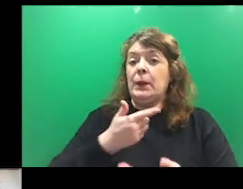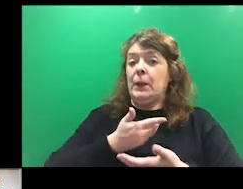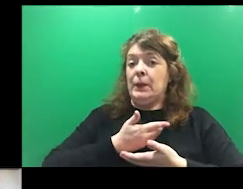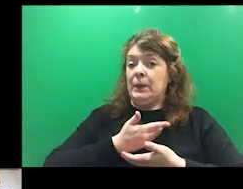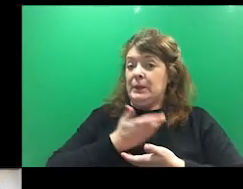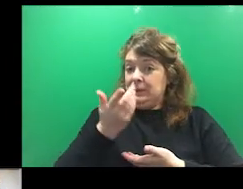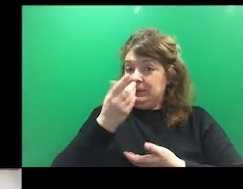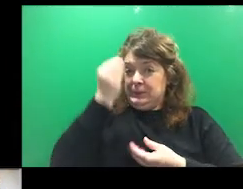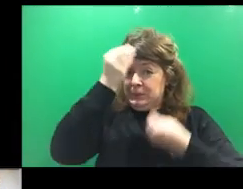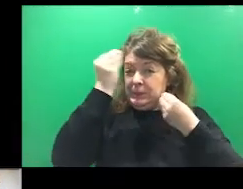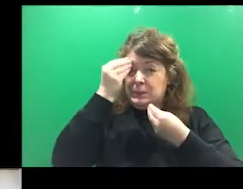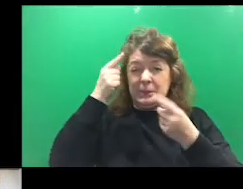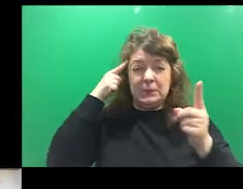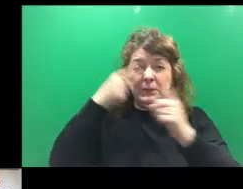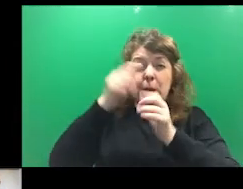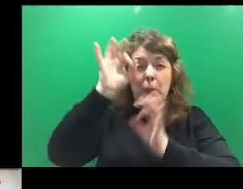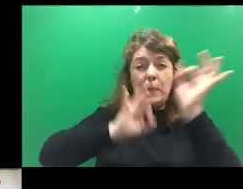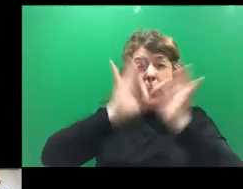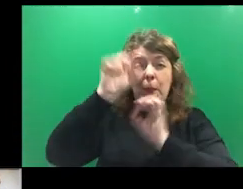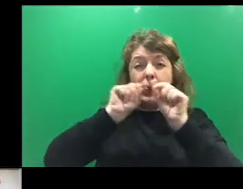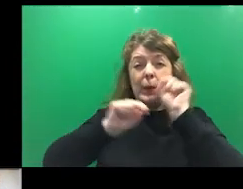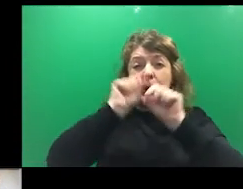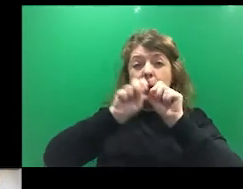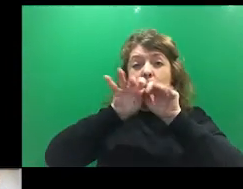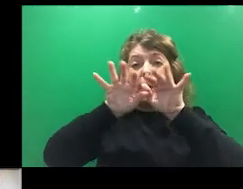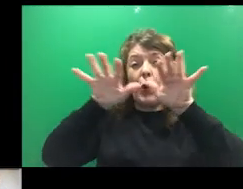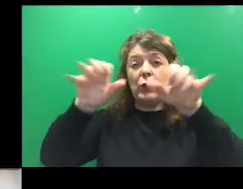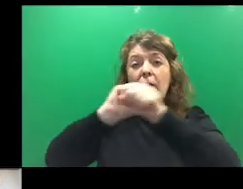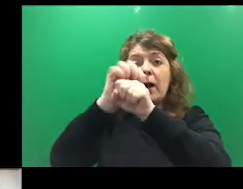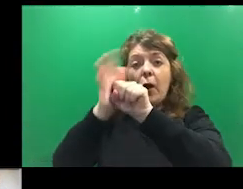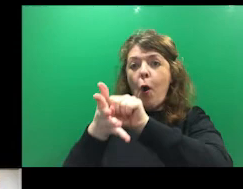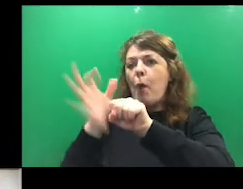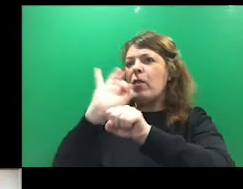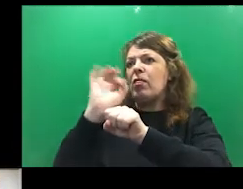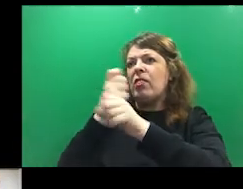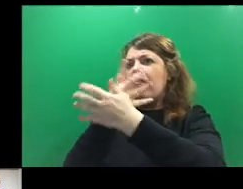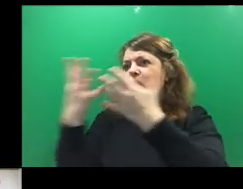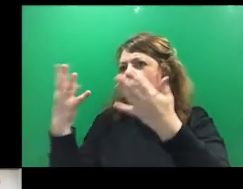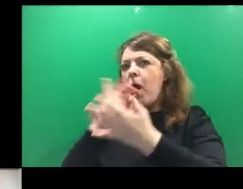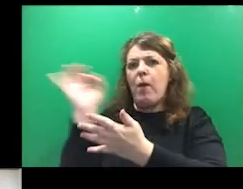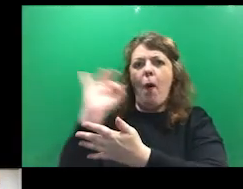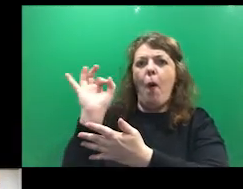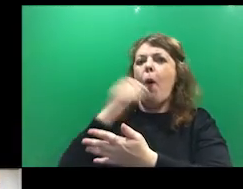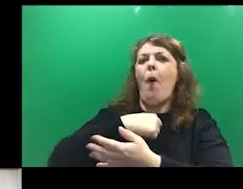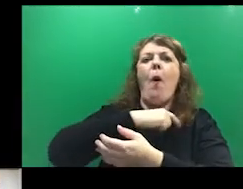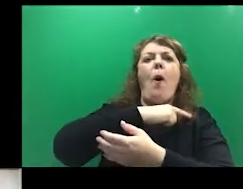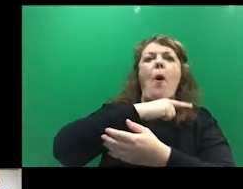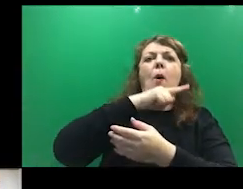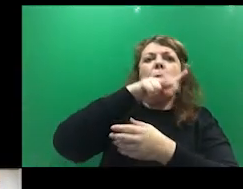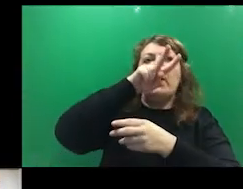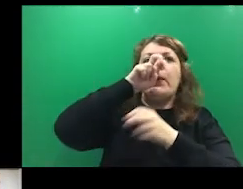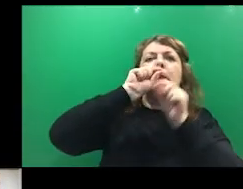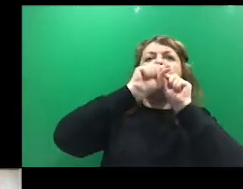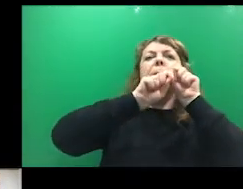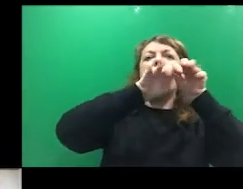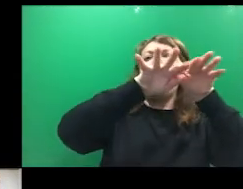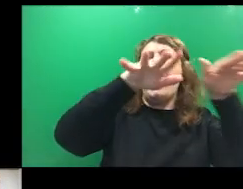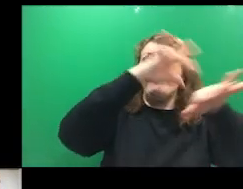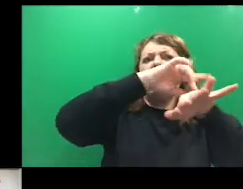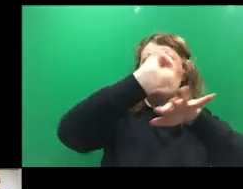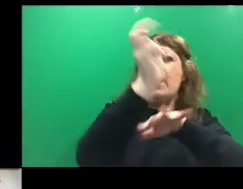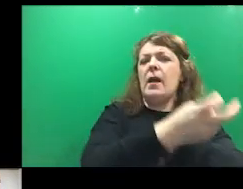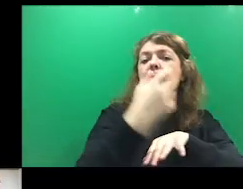Confiamos en haber aclarado que la mejor forma de reducir la probabilidad de contagiarse de la COVID-19 o cualquier otra enfermedad transmisible